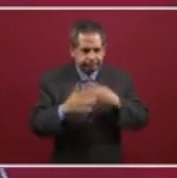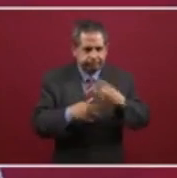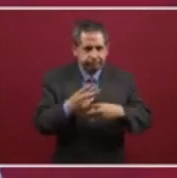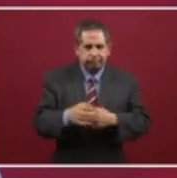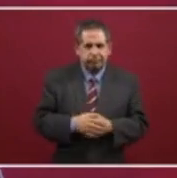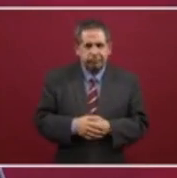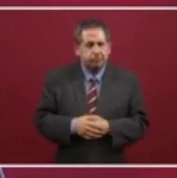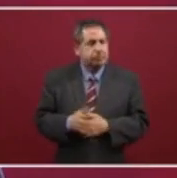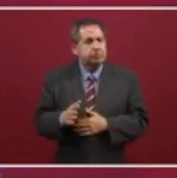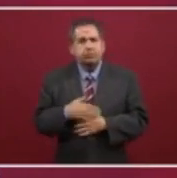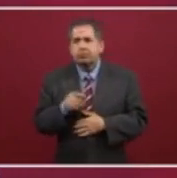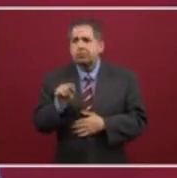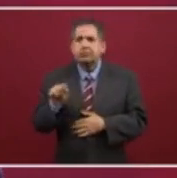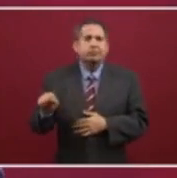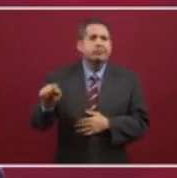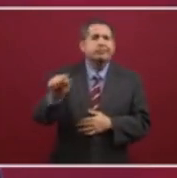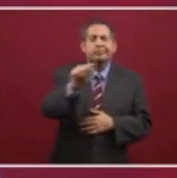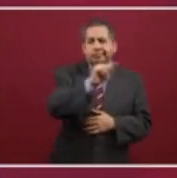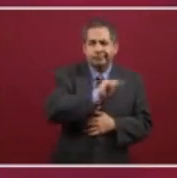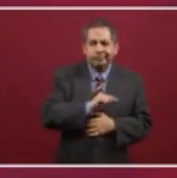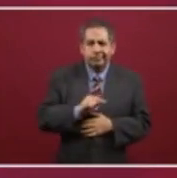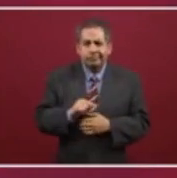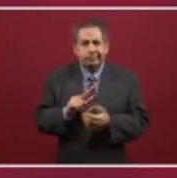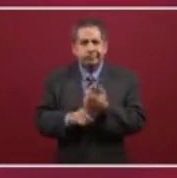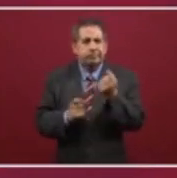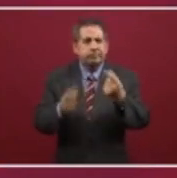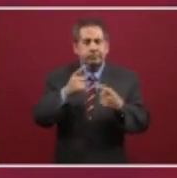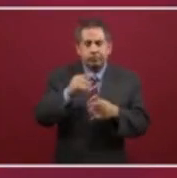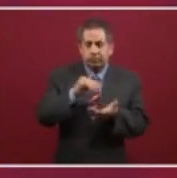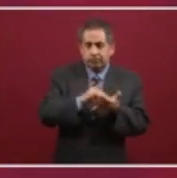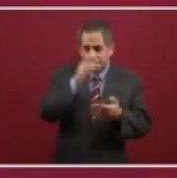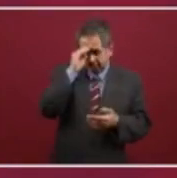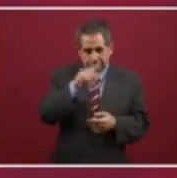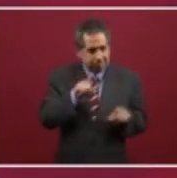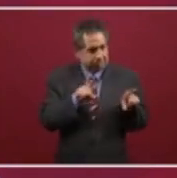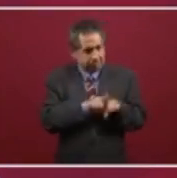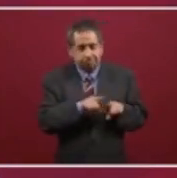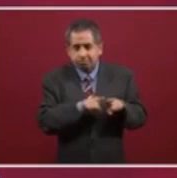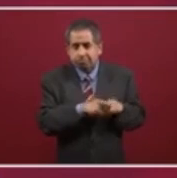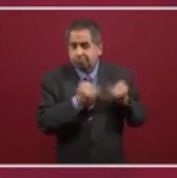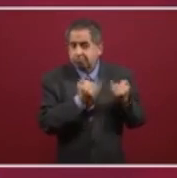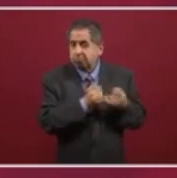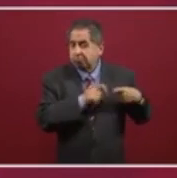porque todavía hay quienes piensan que es lo mismo.